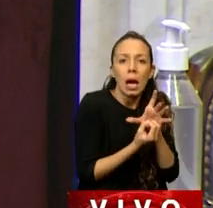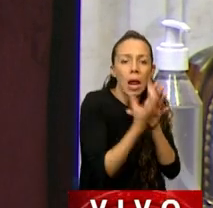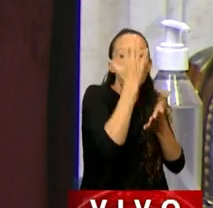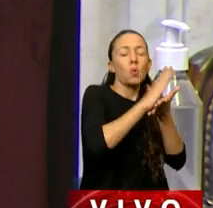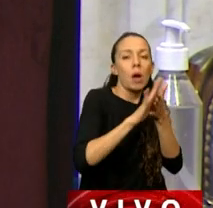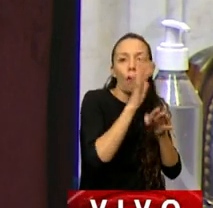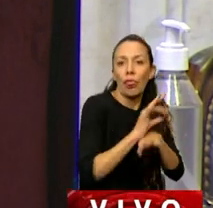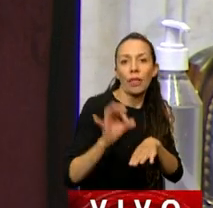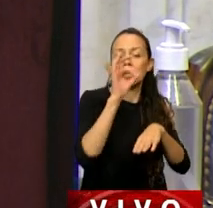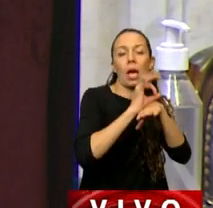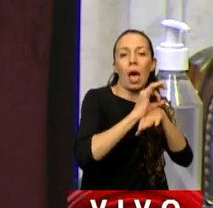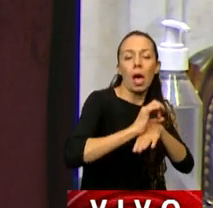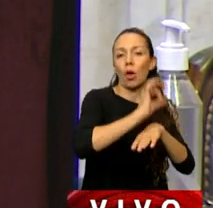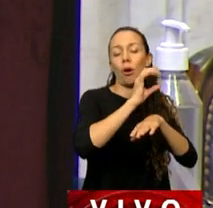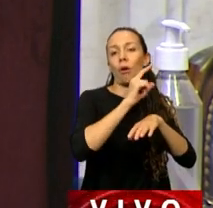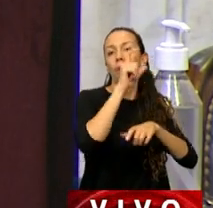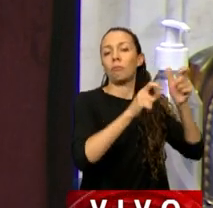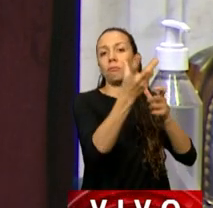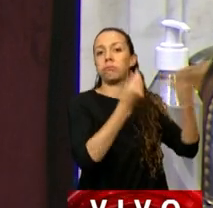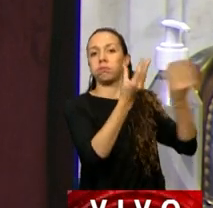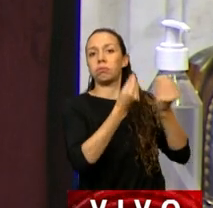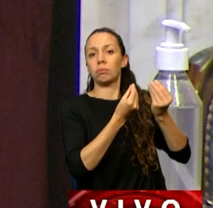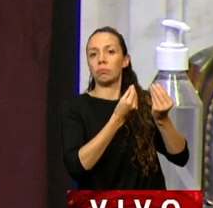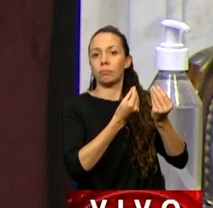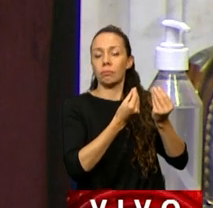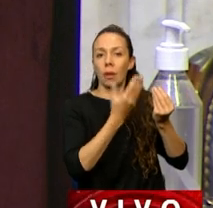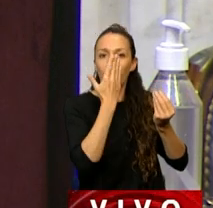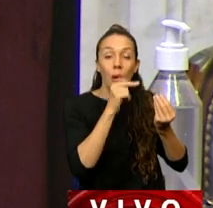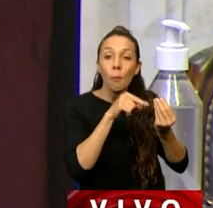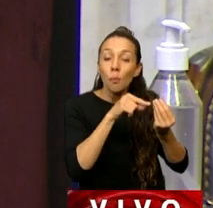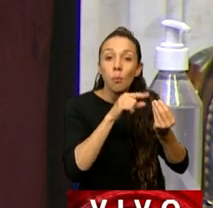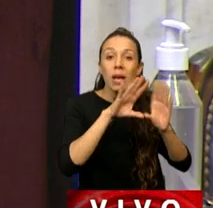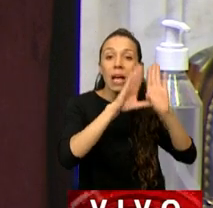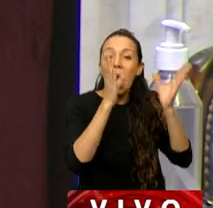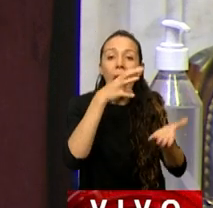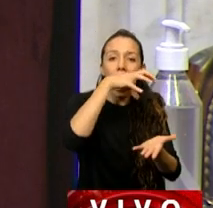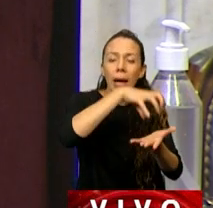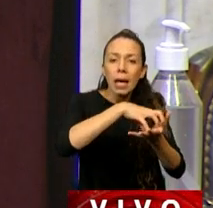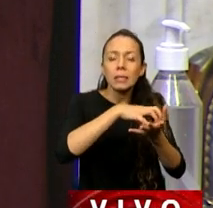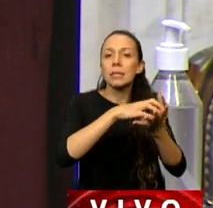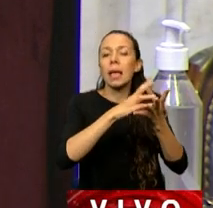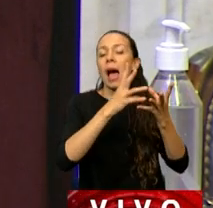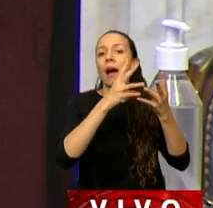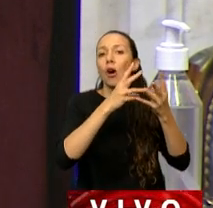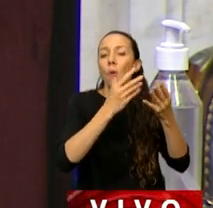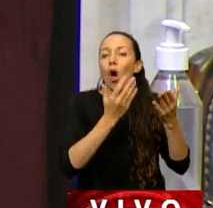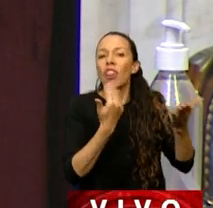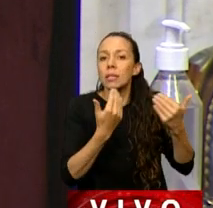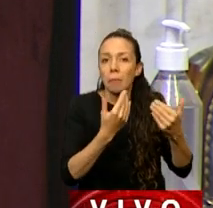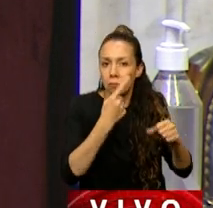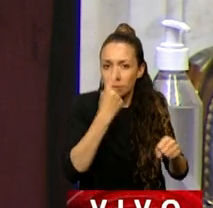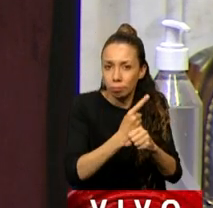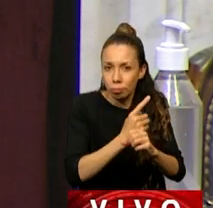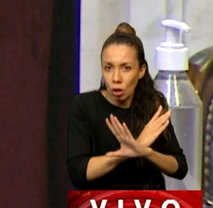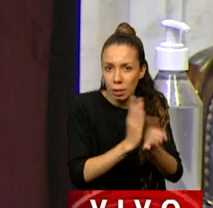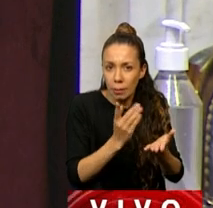lo difícil que sería que luego poder desarmar esta estructura, que además tendría la posibilidad de elegir, por ejemplo,